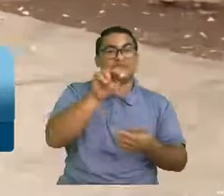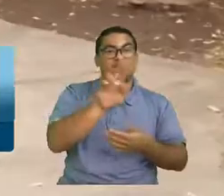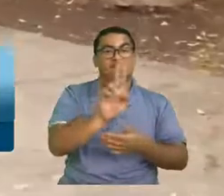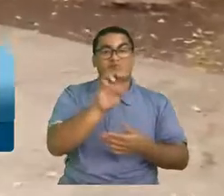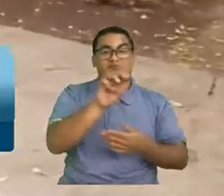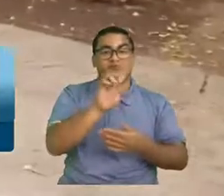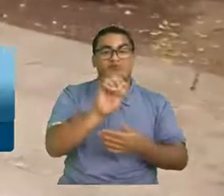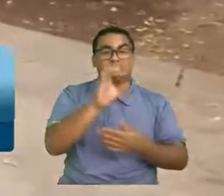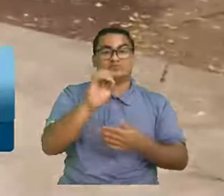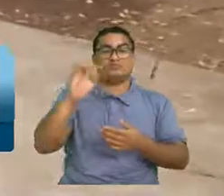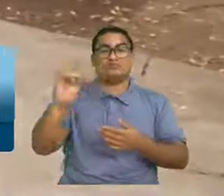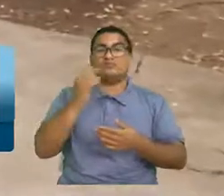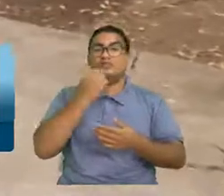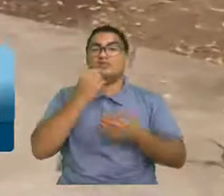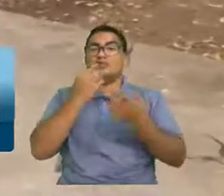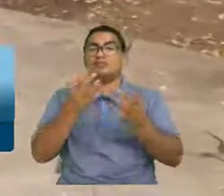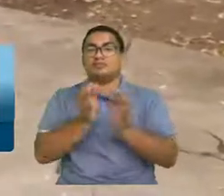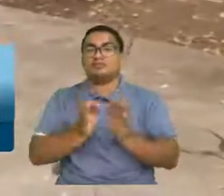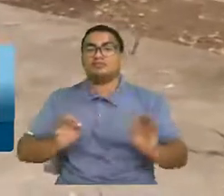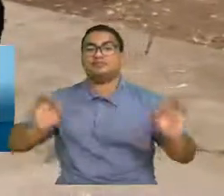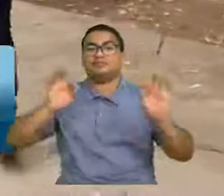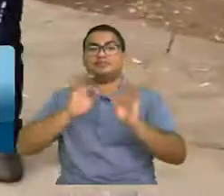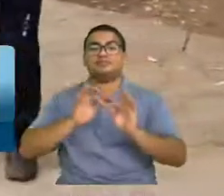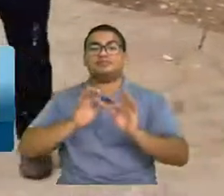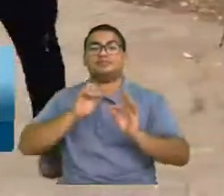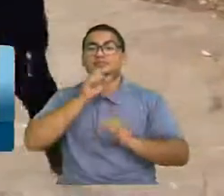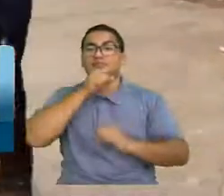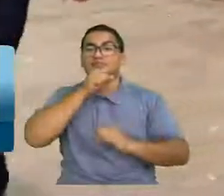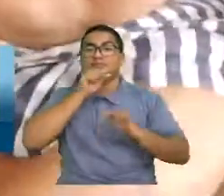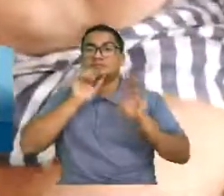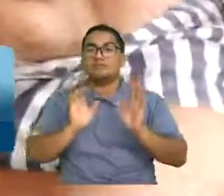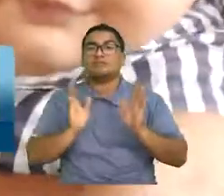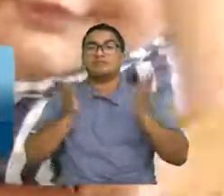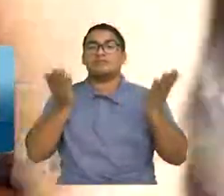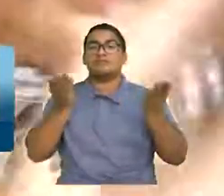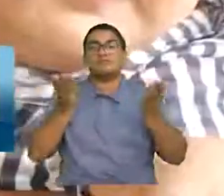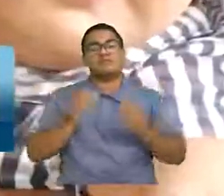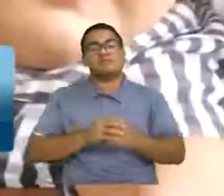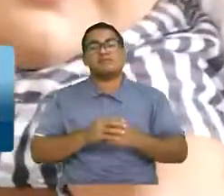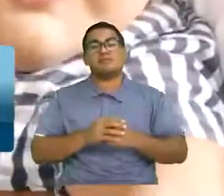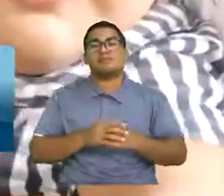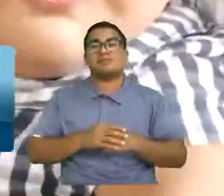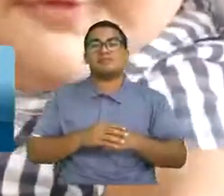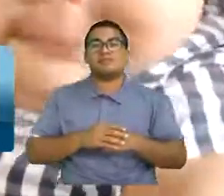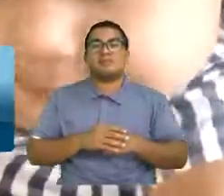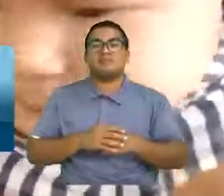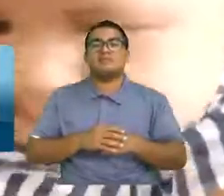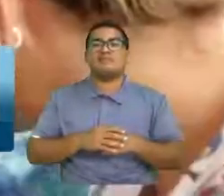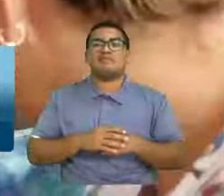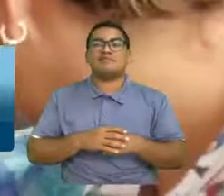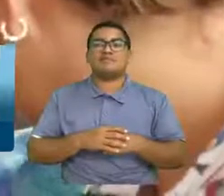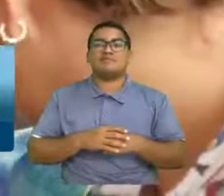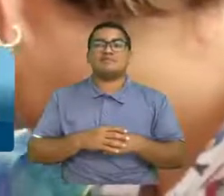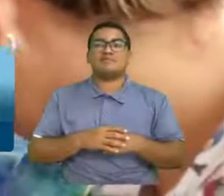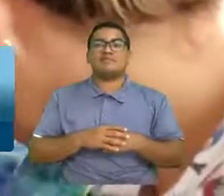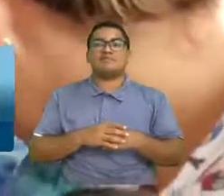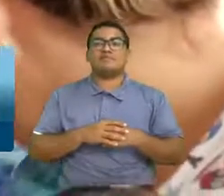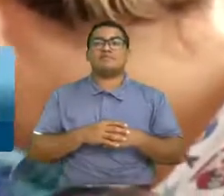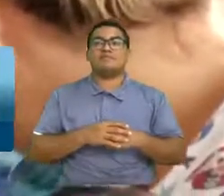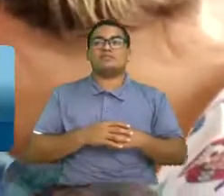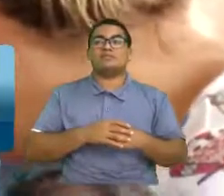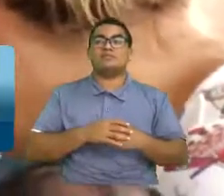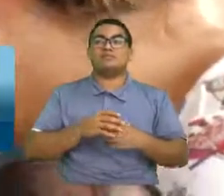neumococo? ¿Por qué es importante también ponerla ya cuando estamos viejitos? Pues así, ya vamos entrando. Es la población